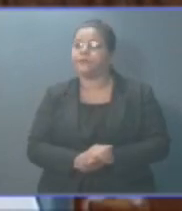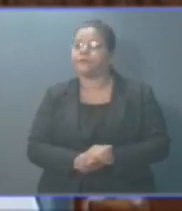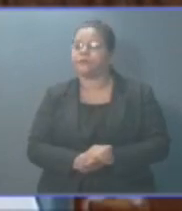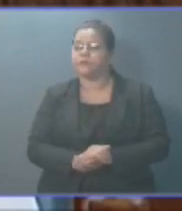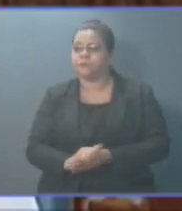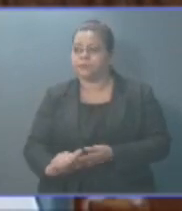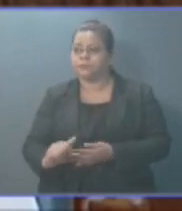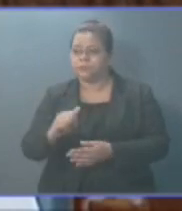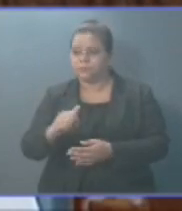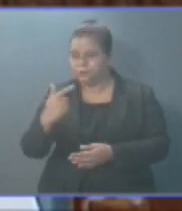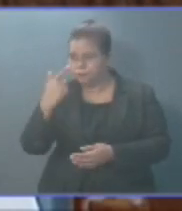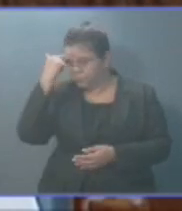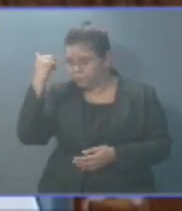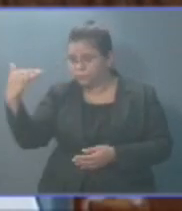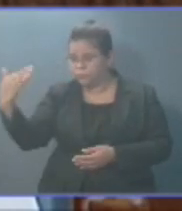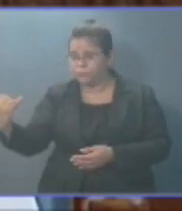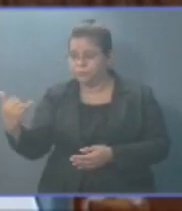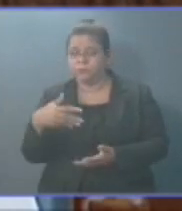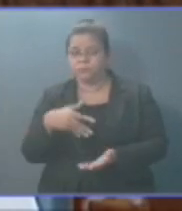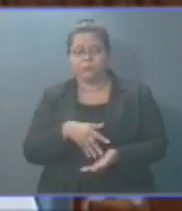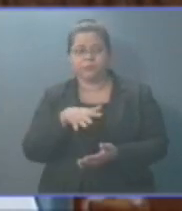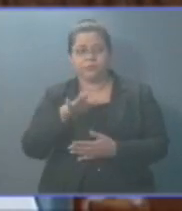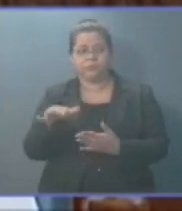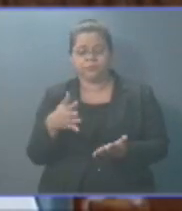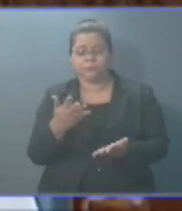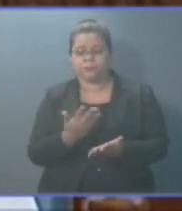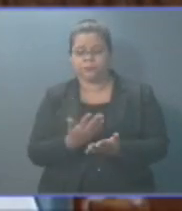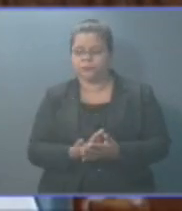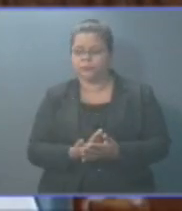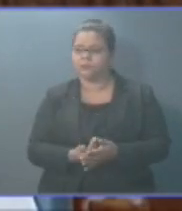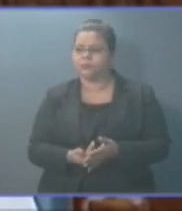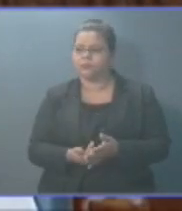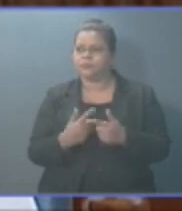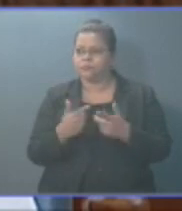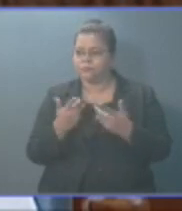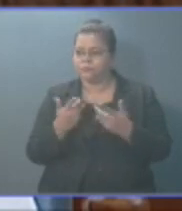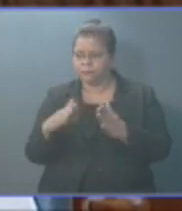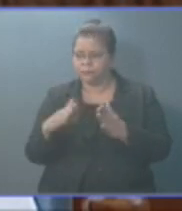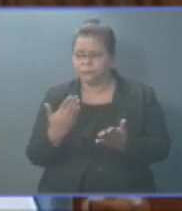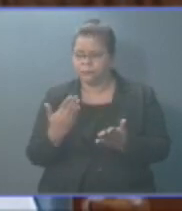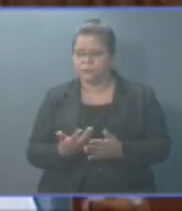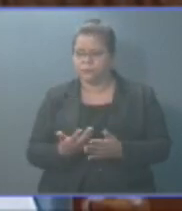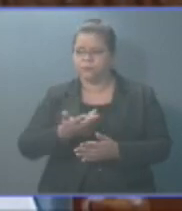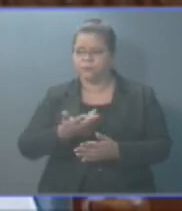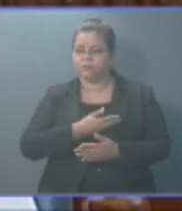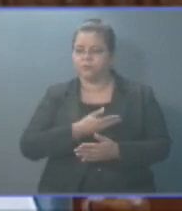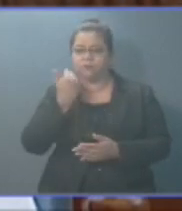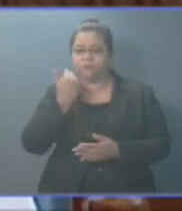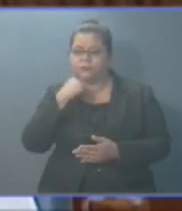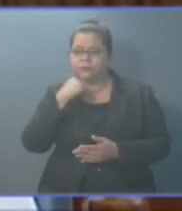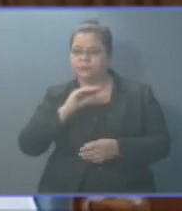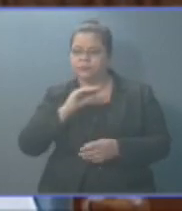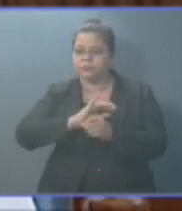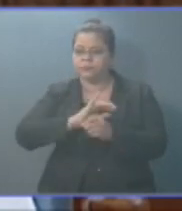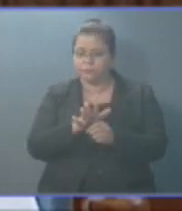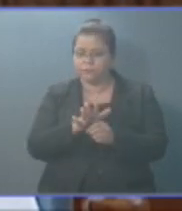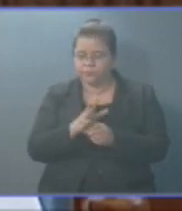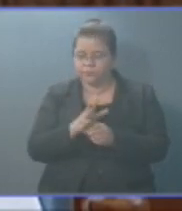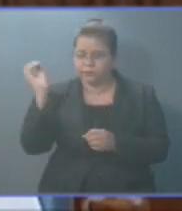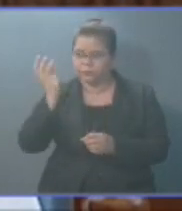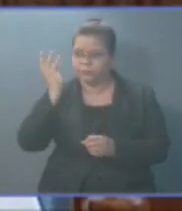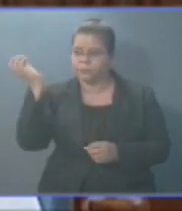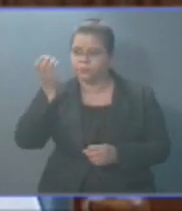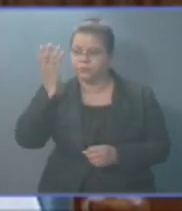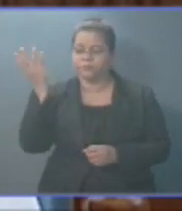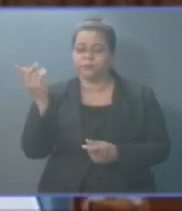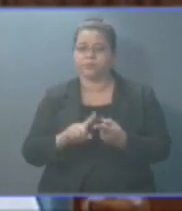Fortalecimiento de la política pública y gestión fiscal para la atención de la crisis sanitaria causada por el COVID-19. Que